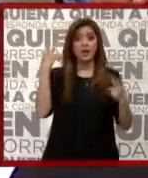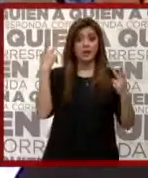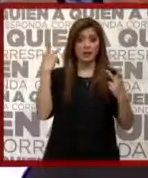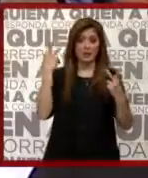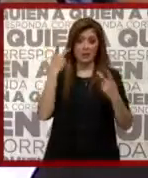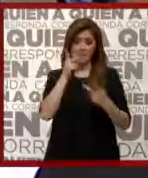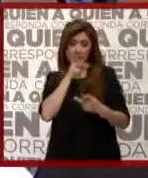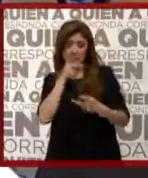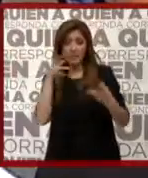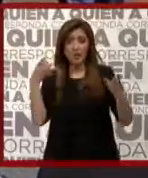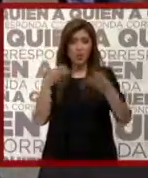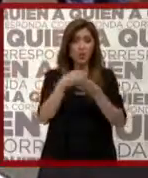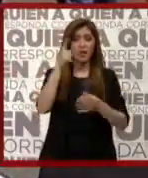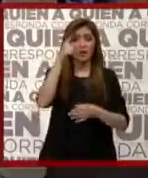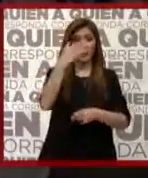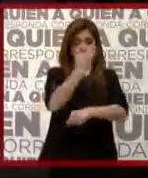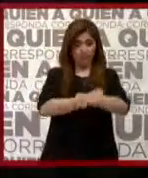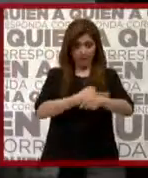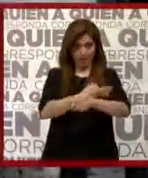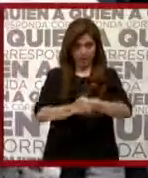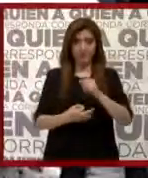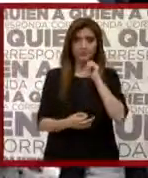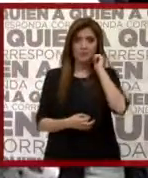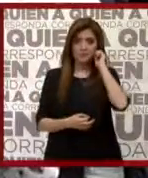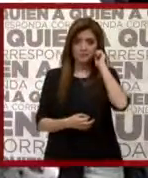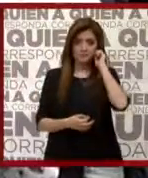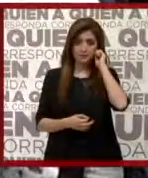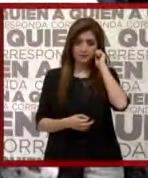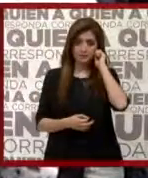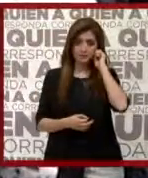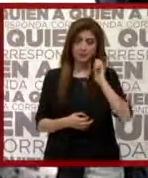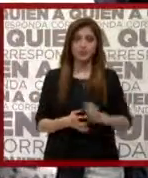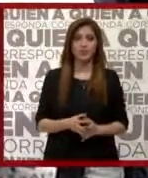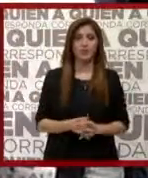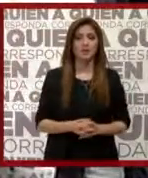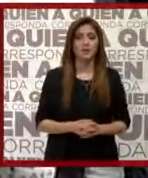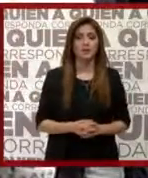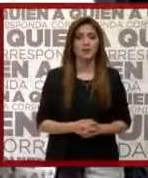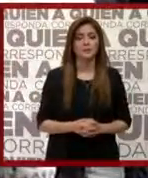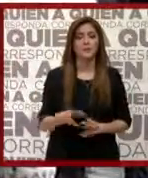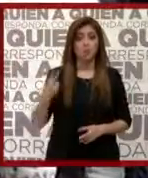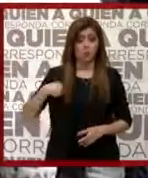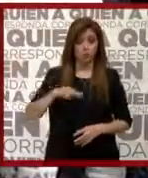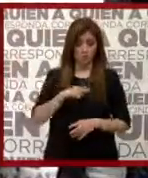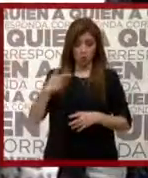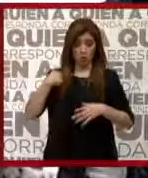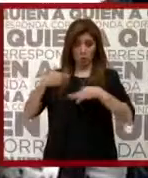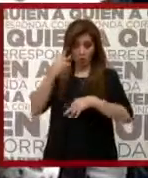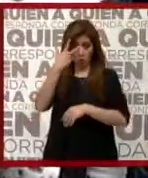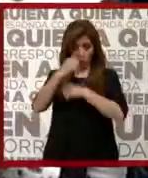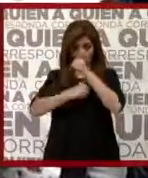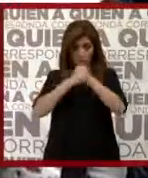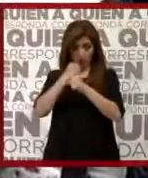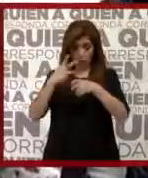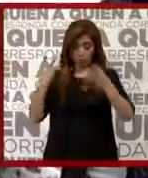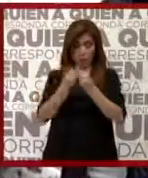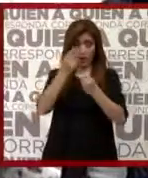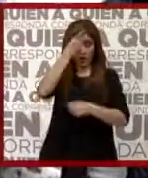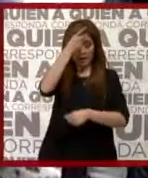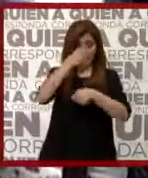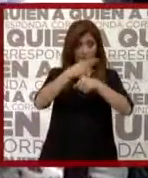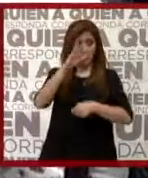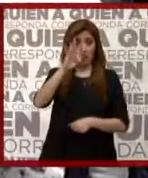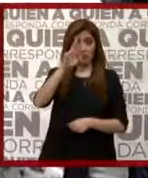la historia. Desde hace 8 años hemos trabajado con el director Francisco Ramírez Berlín, con quien